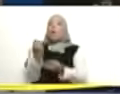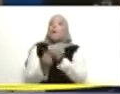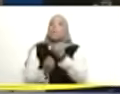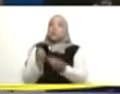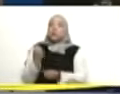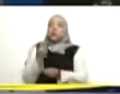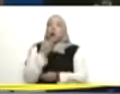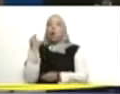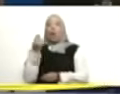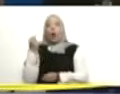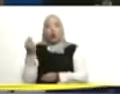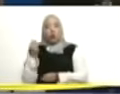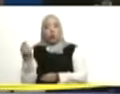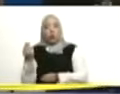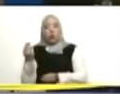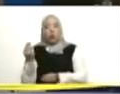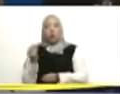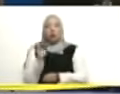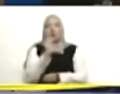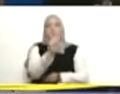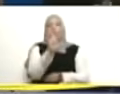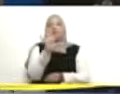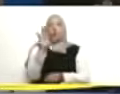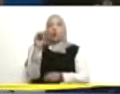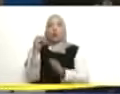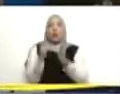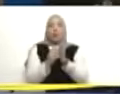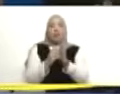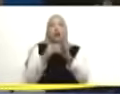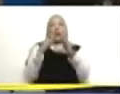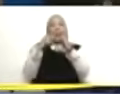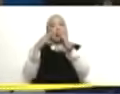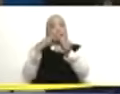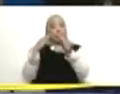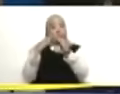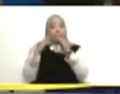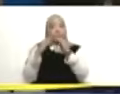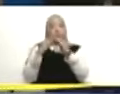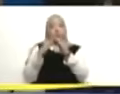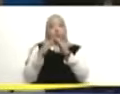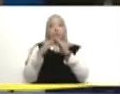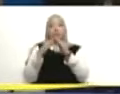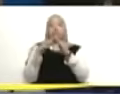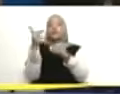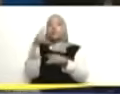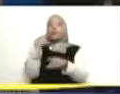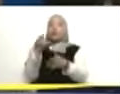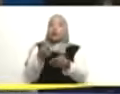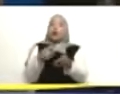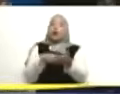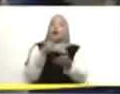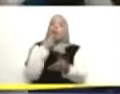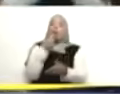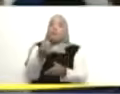la juventud 50.000 viviendas más por vía de alquiler